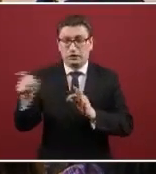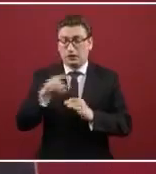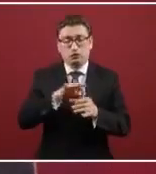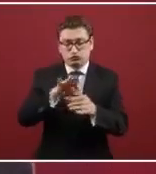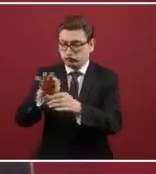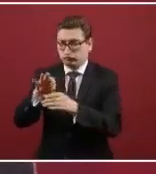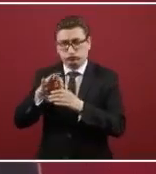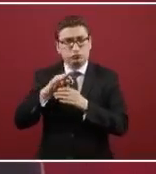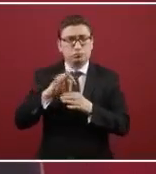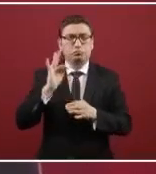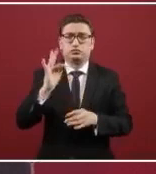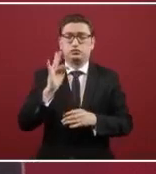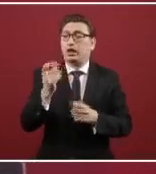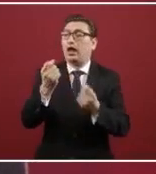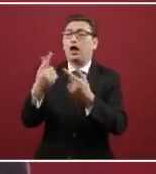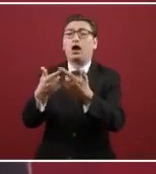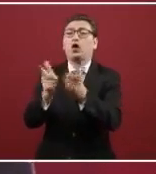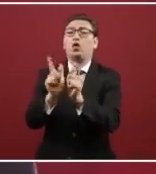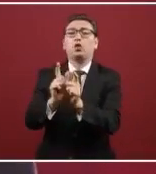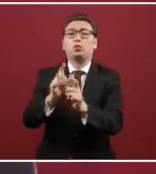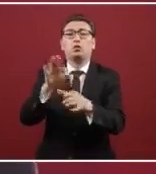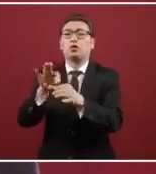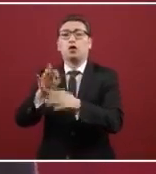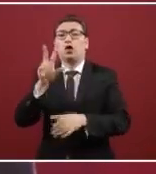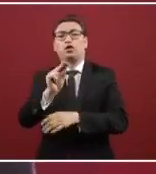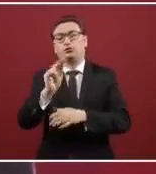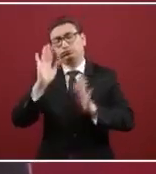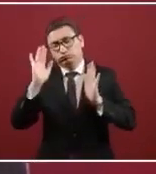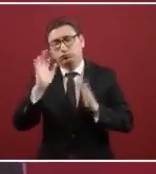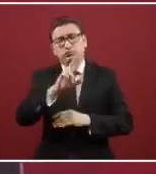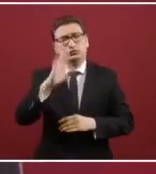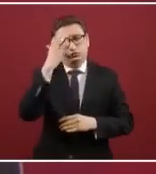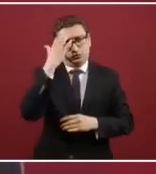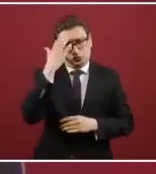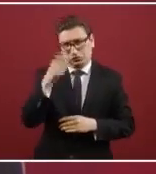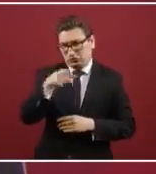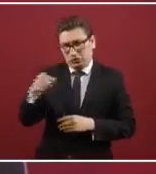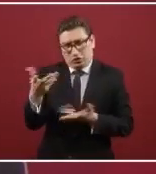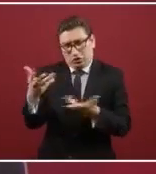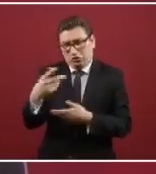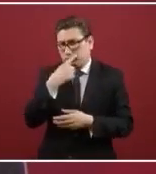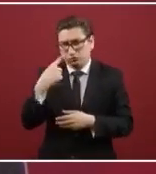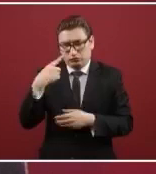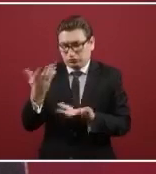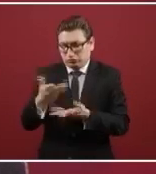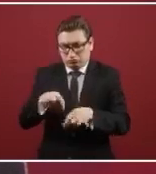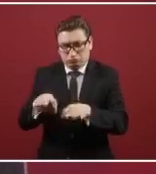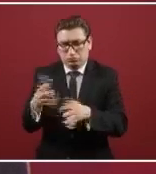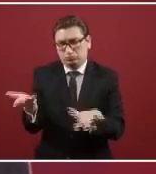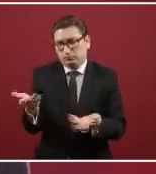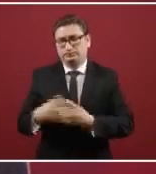contra, hay que reconocer que actuaron de manera consecuente.